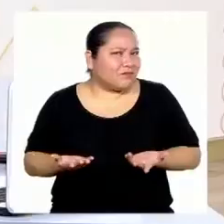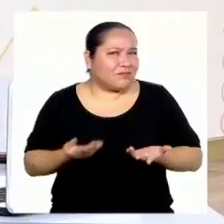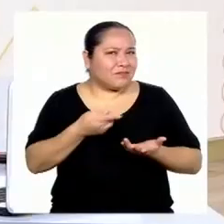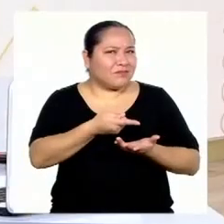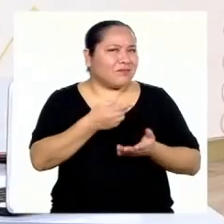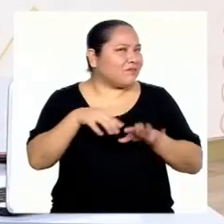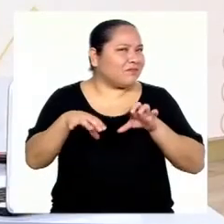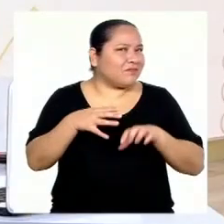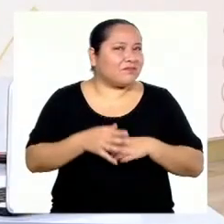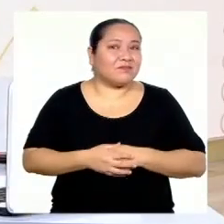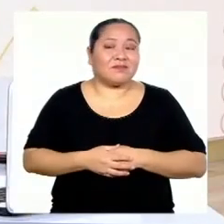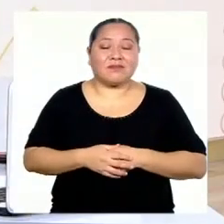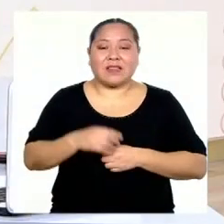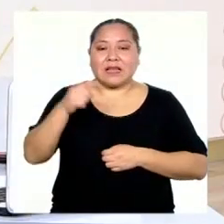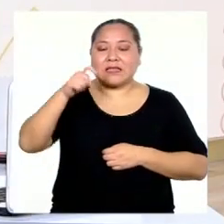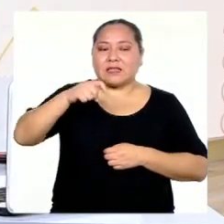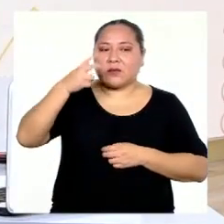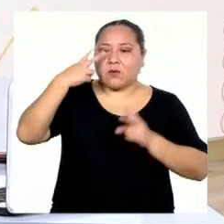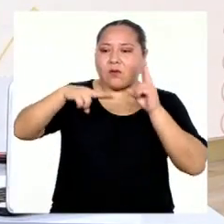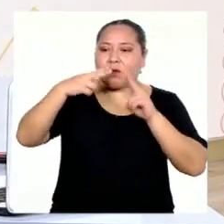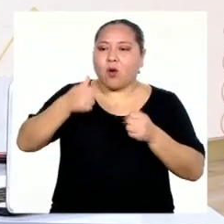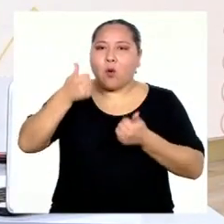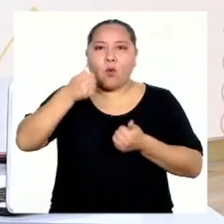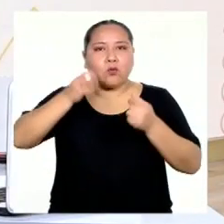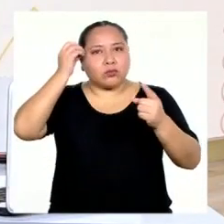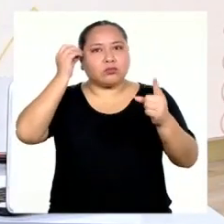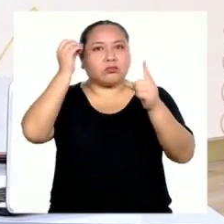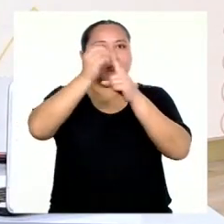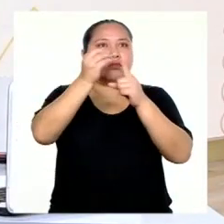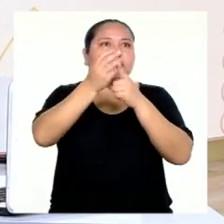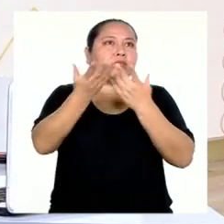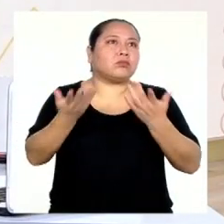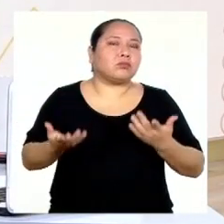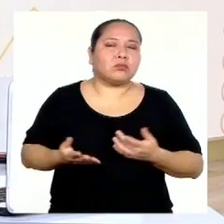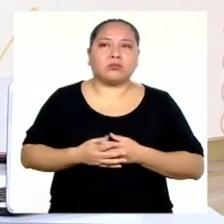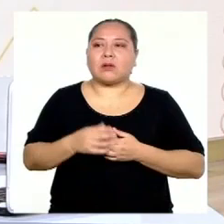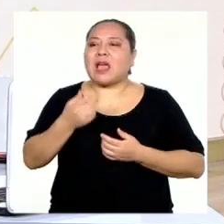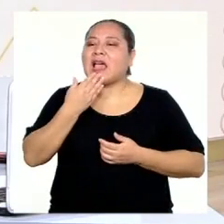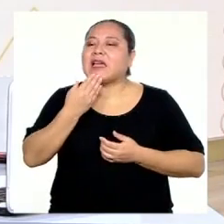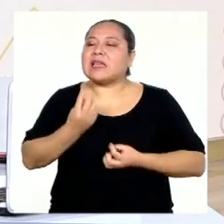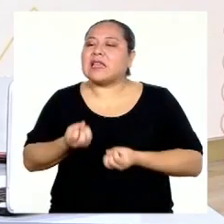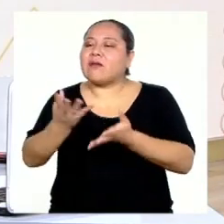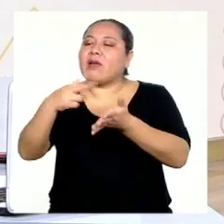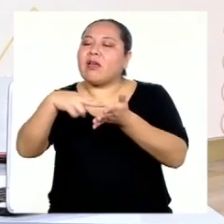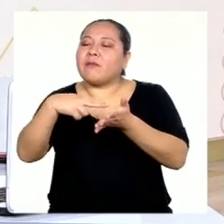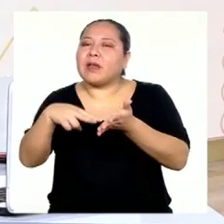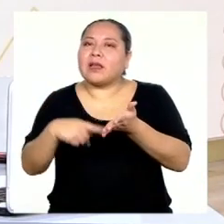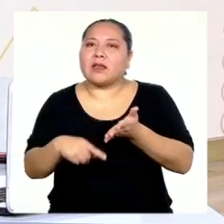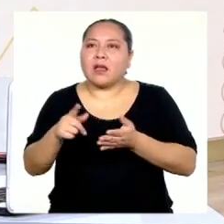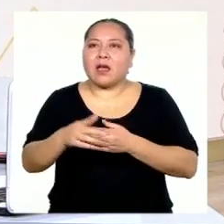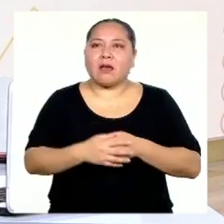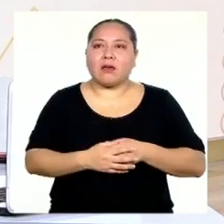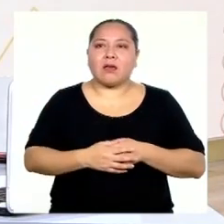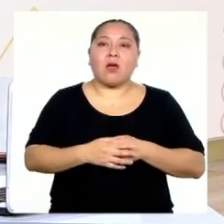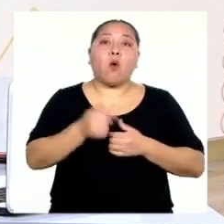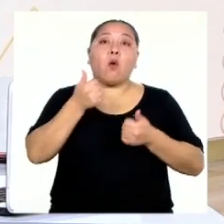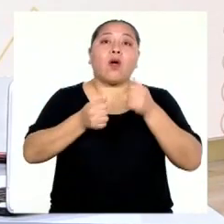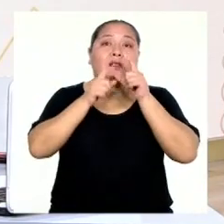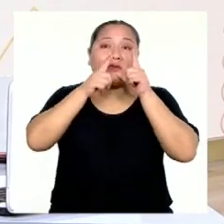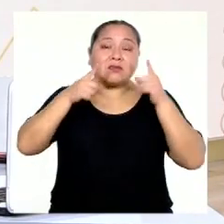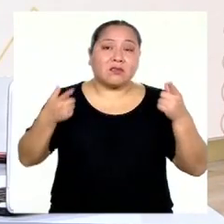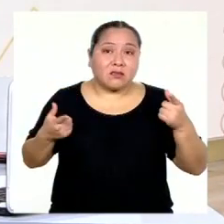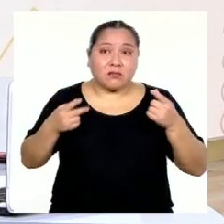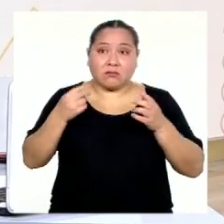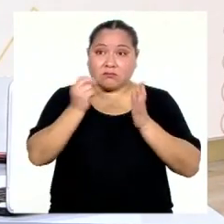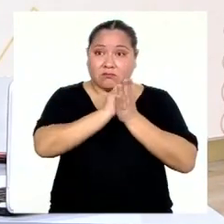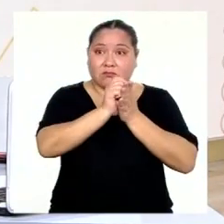consiste? Tenemos que definir la situación comunicativa, nuestro propósito, destinatario, registro y extensión. Este es un